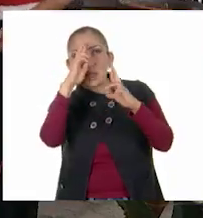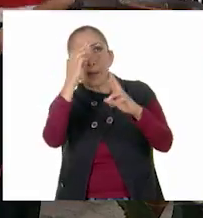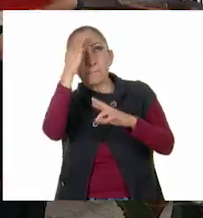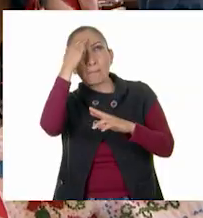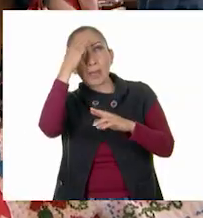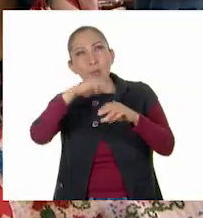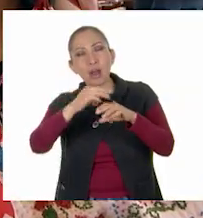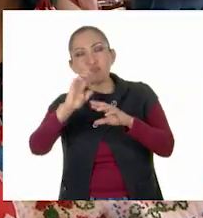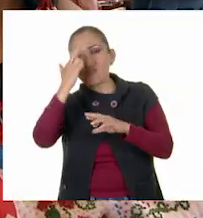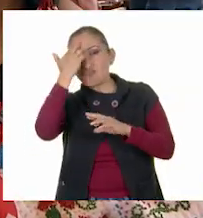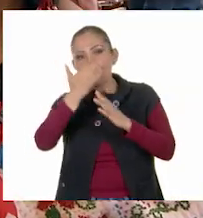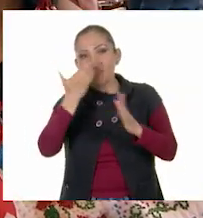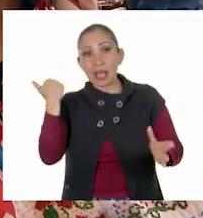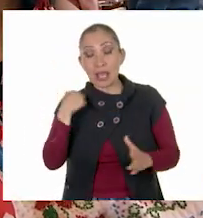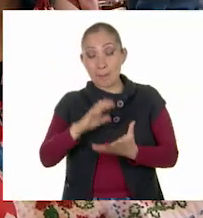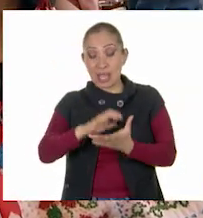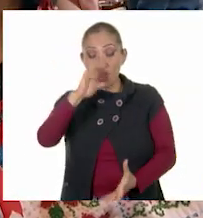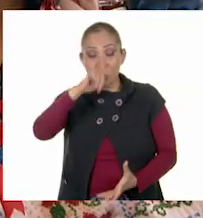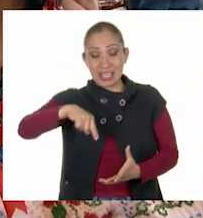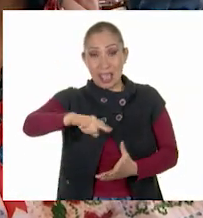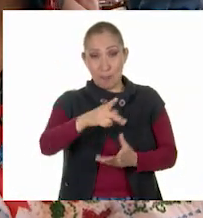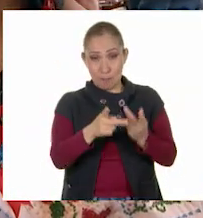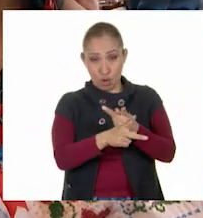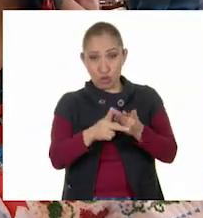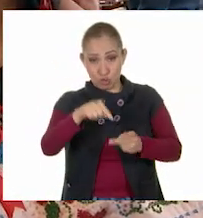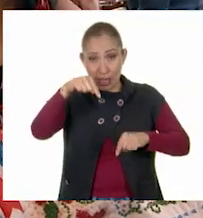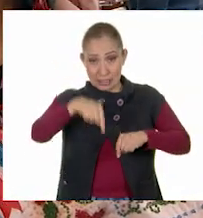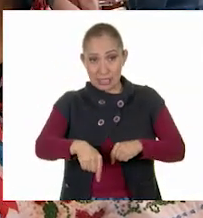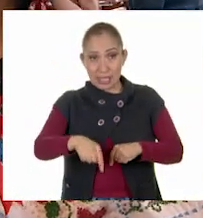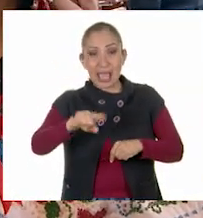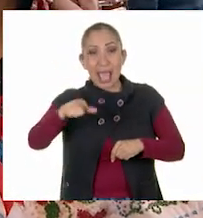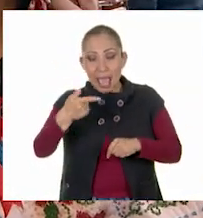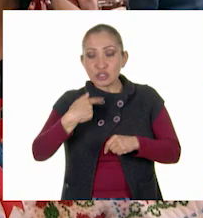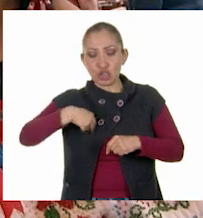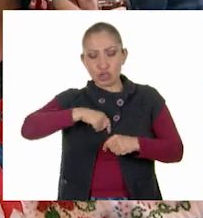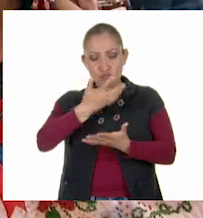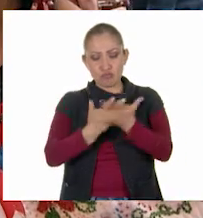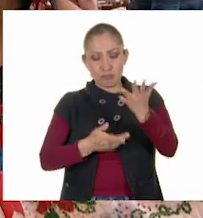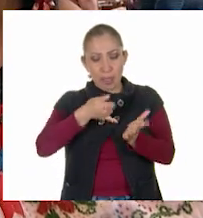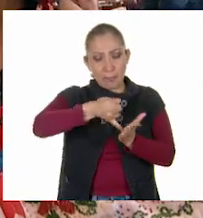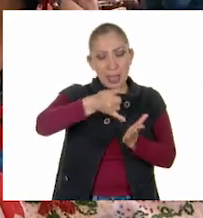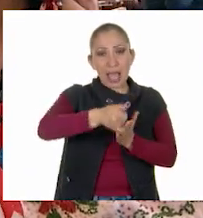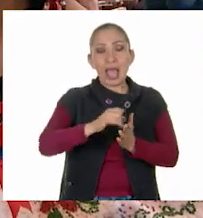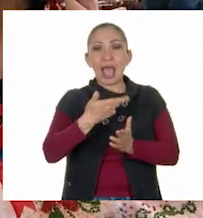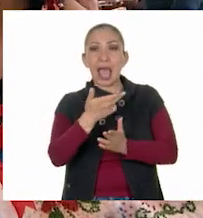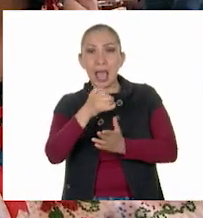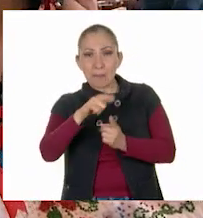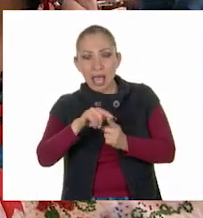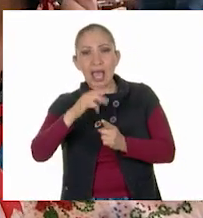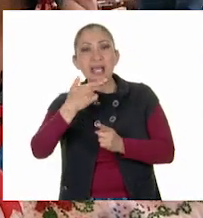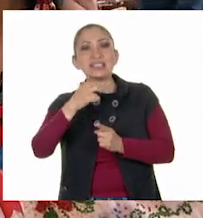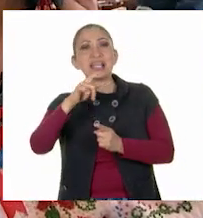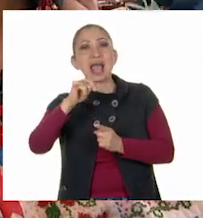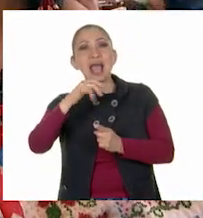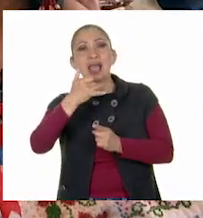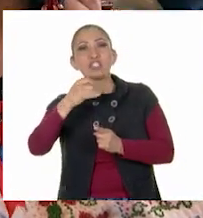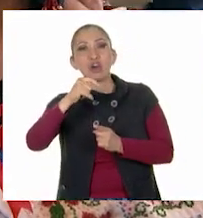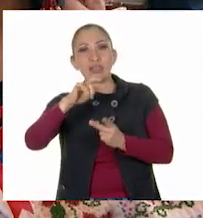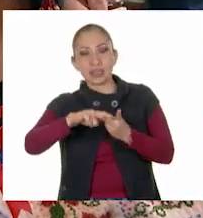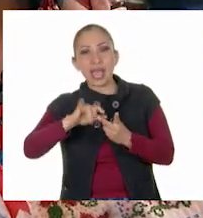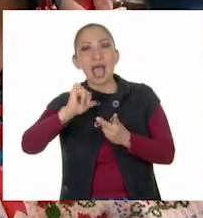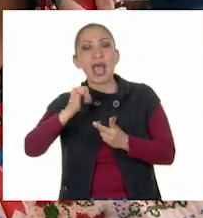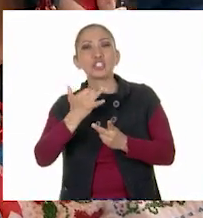memoria. La mayoría de los ingredientes son cosas que cultivamos, como el haba, el chilacayote,